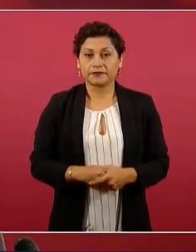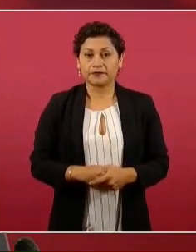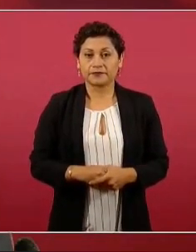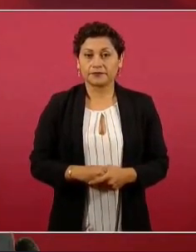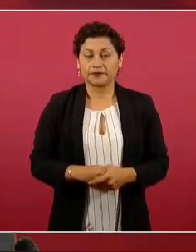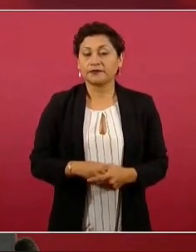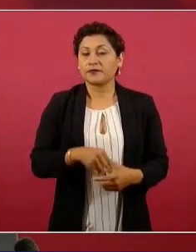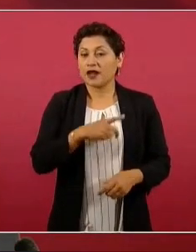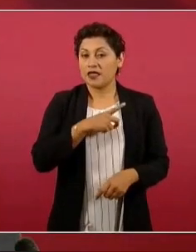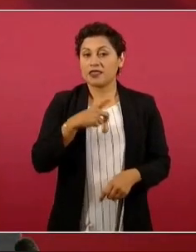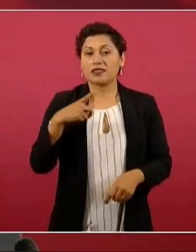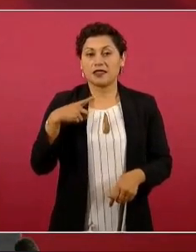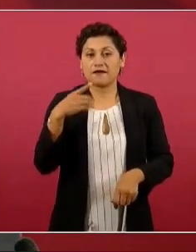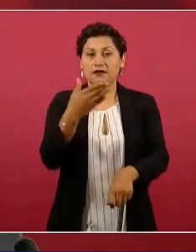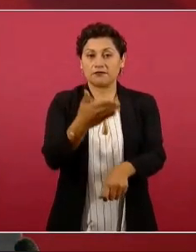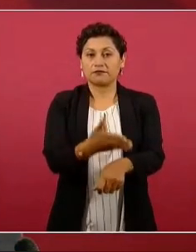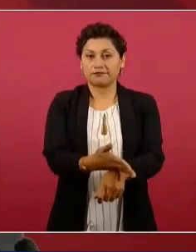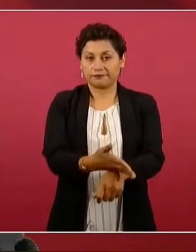impunes.